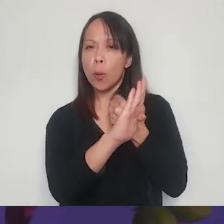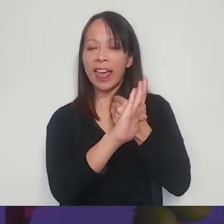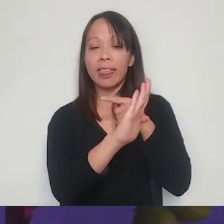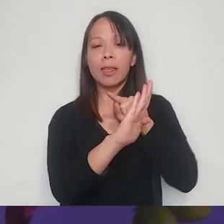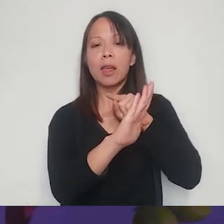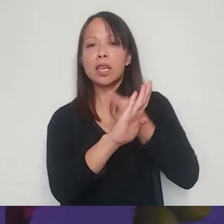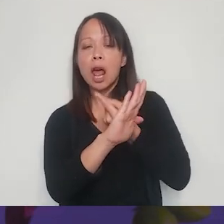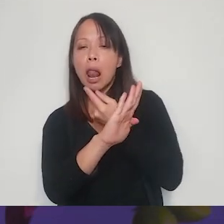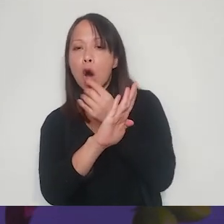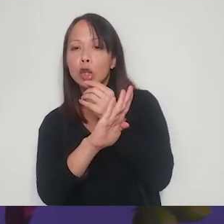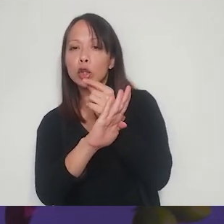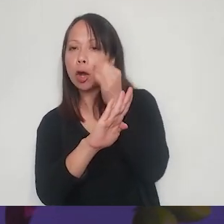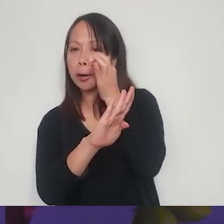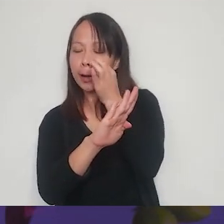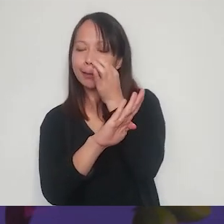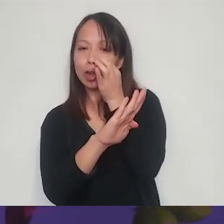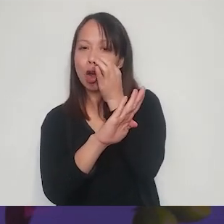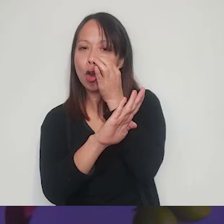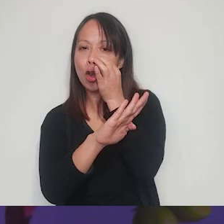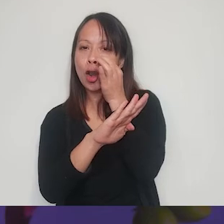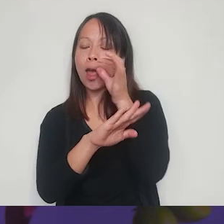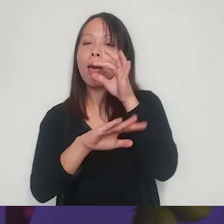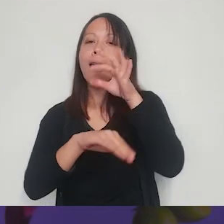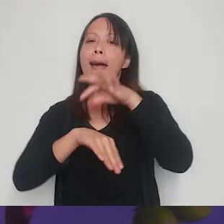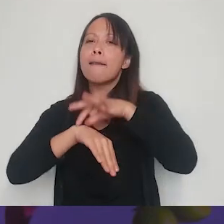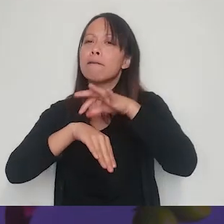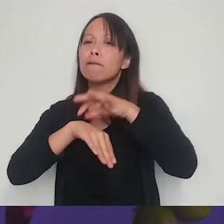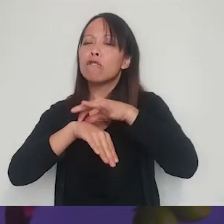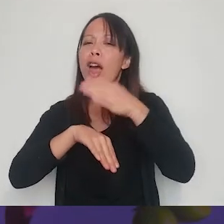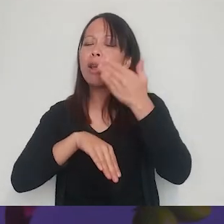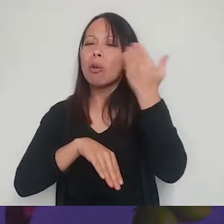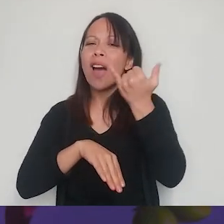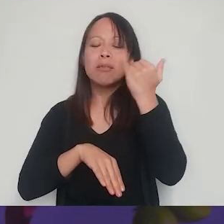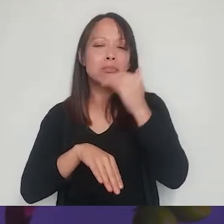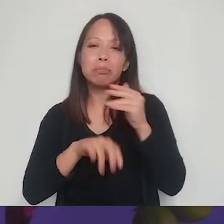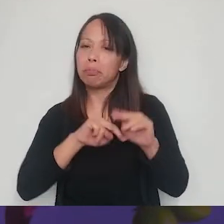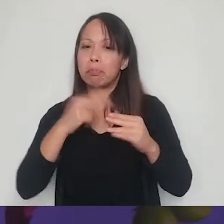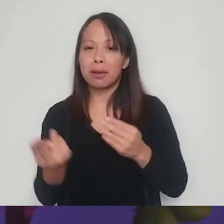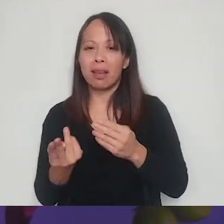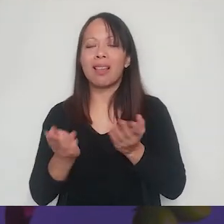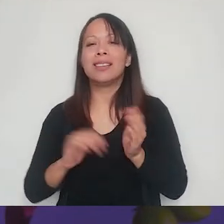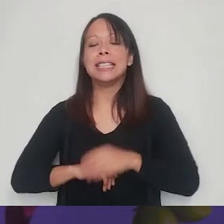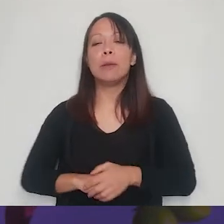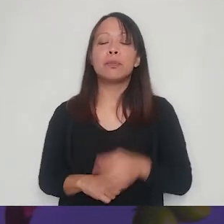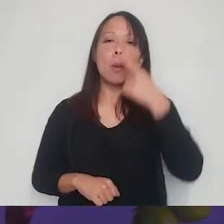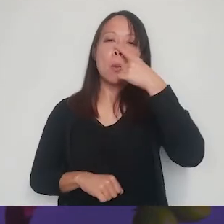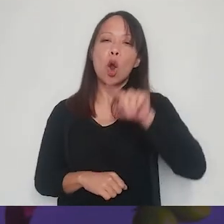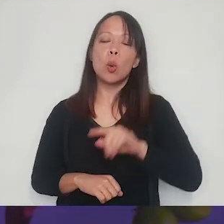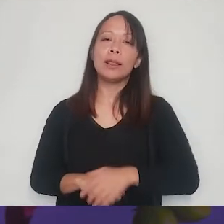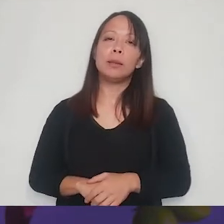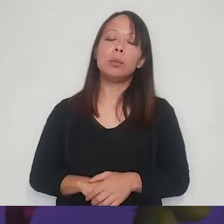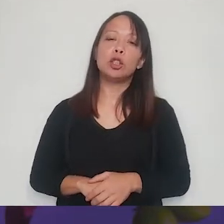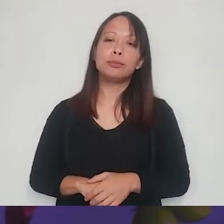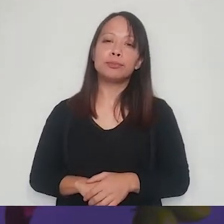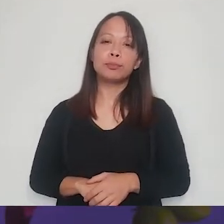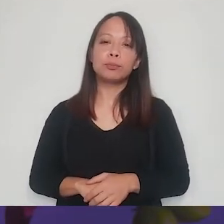pero cuando ponemos los dos juntos, el ángulo al que se caen es casi igual al del ratón normal. Por último,